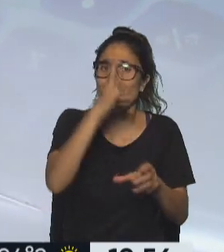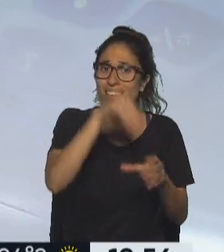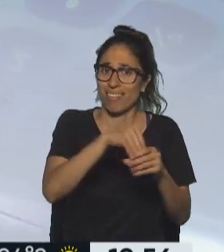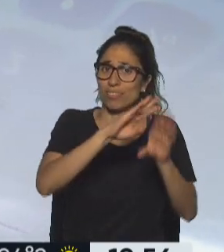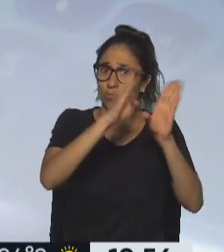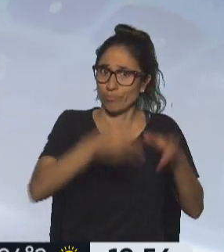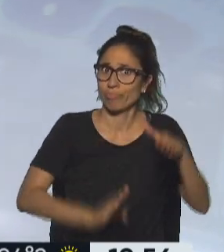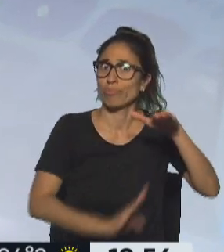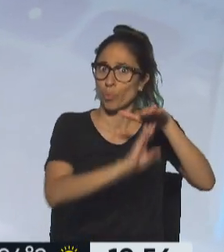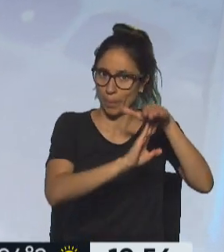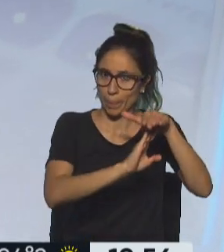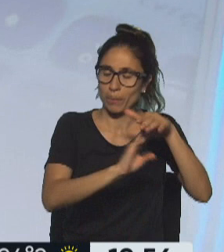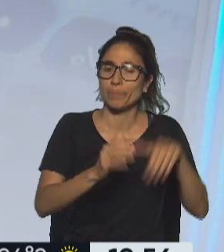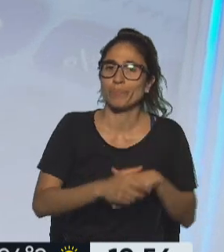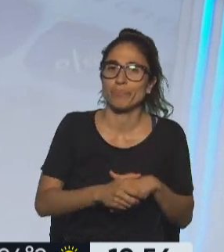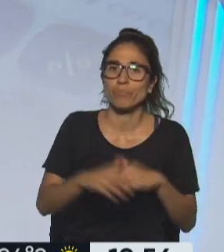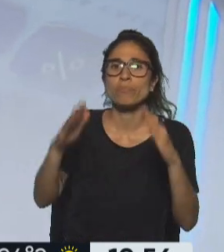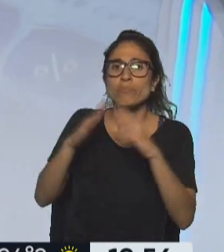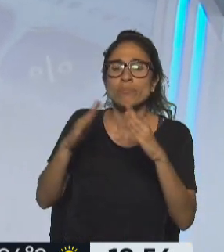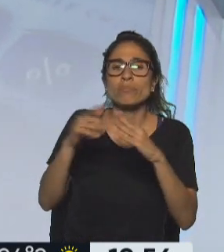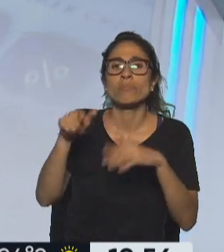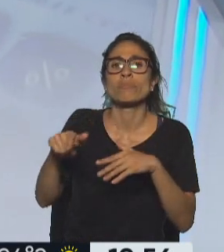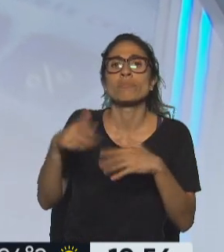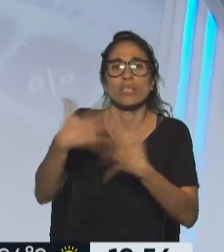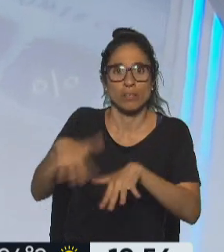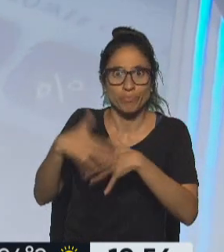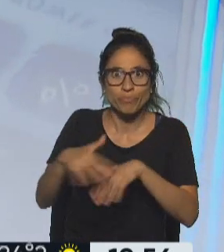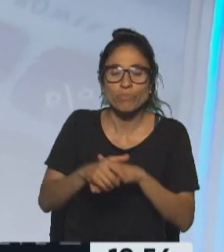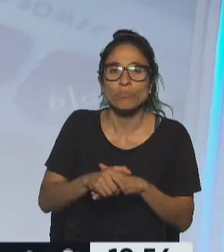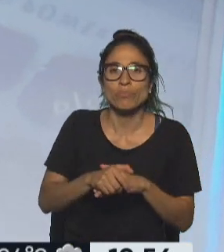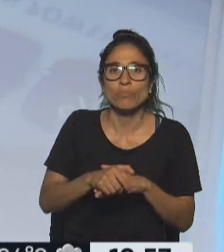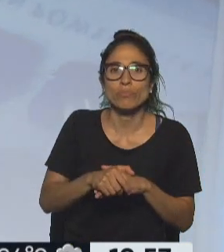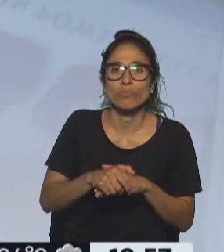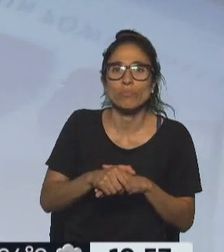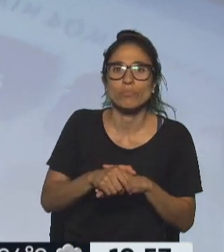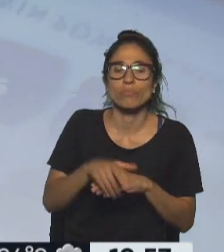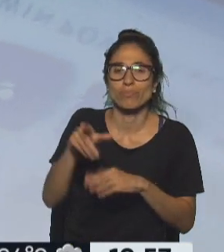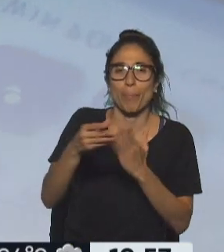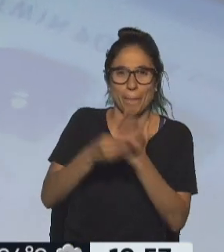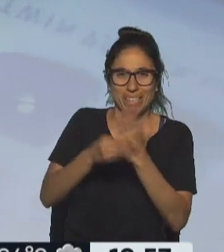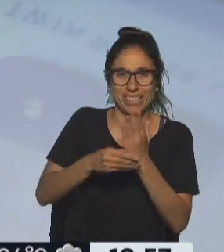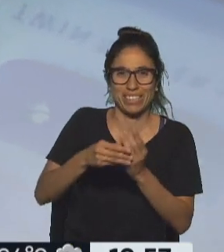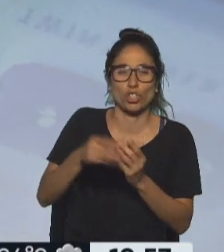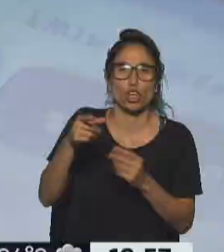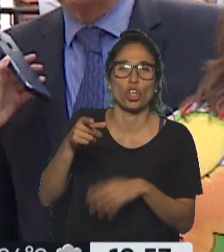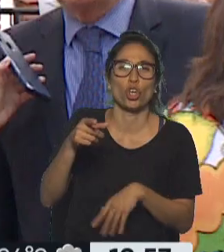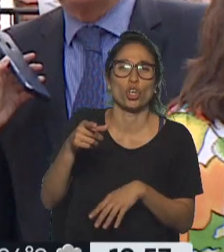de Gobierno, el ministro del Interior. El doctor Guado de Pedro, entre otras cosas, opinó.